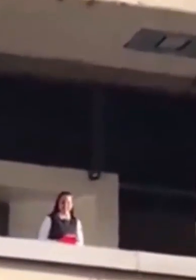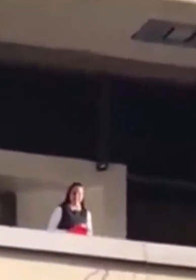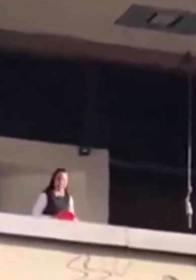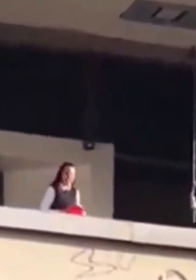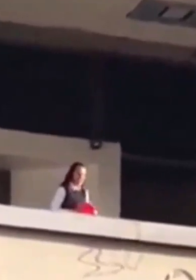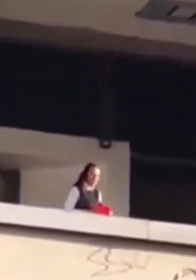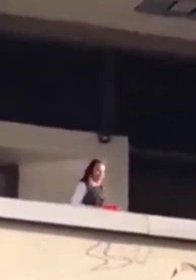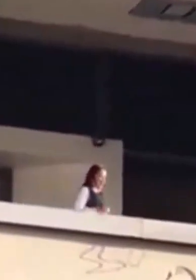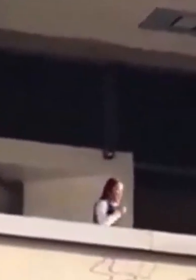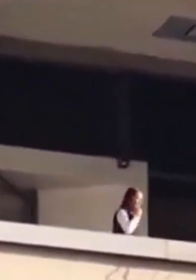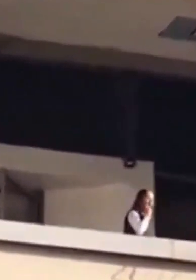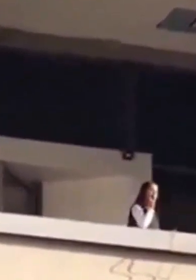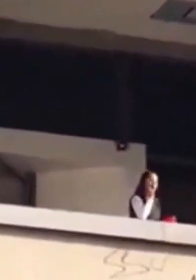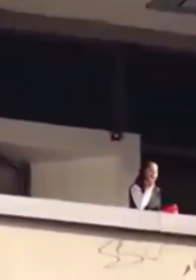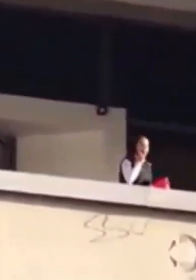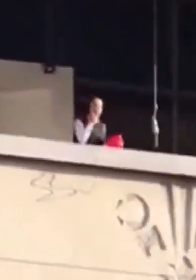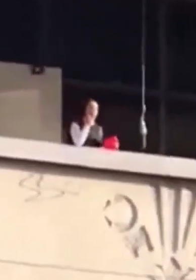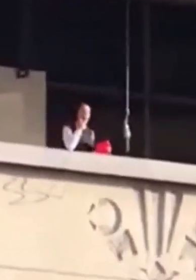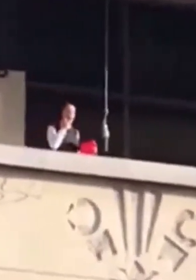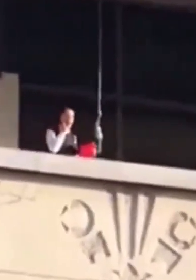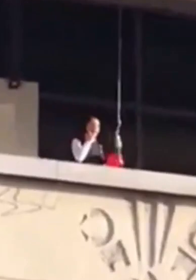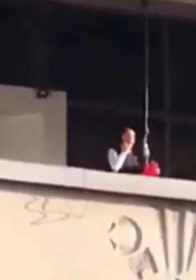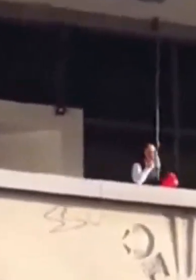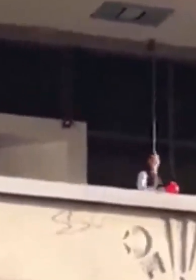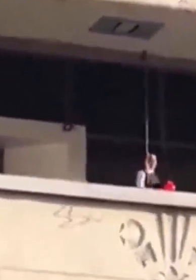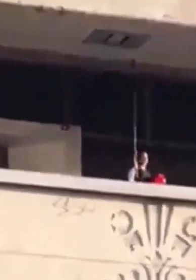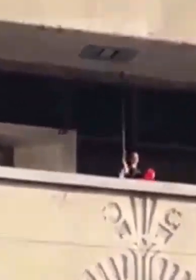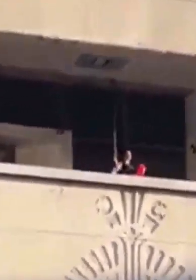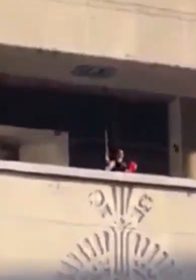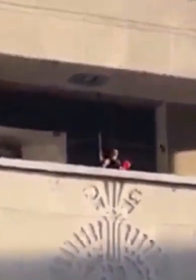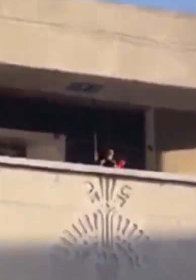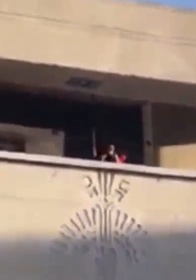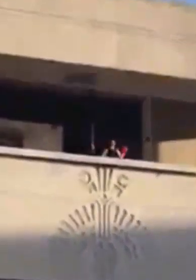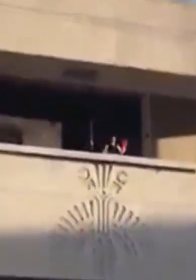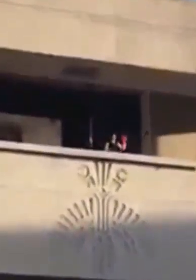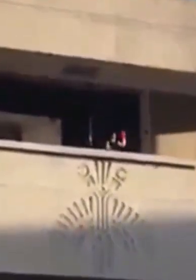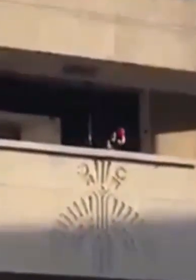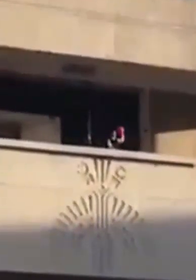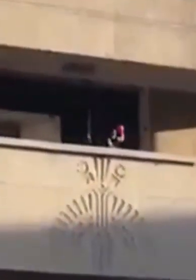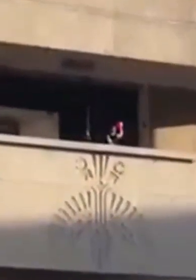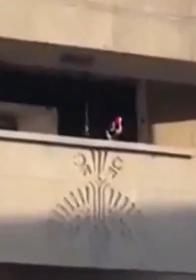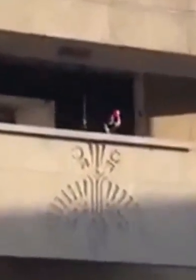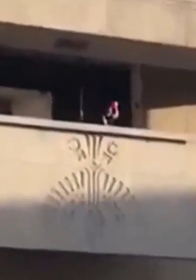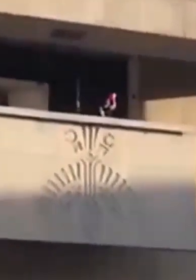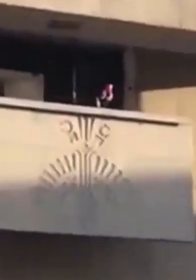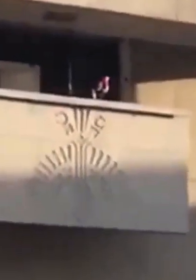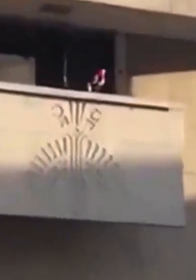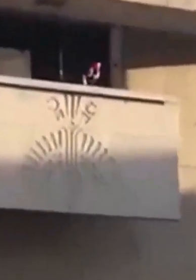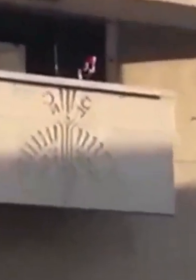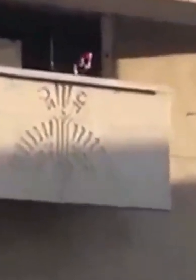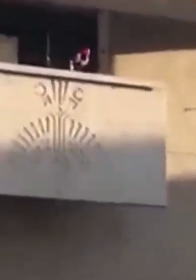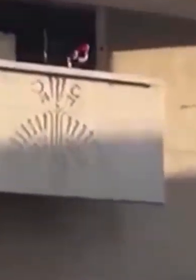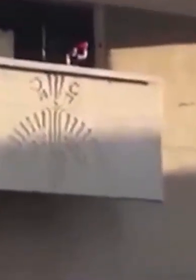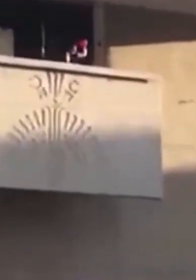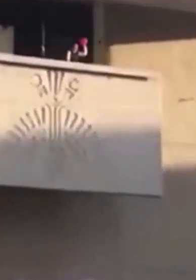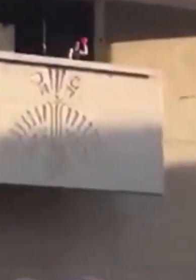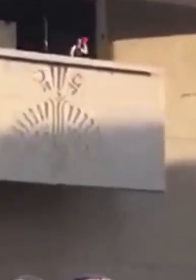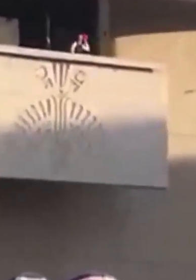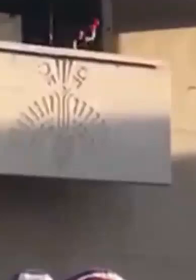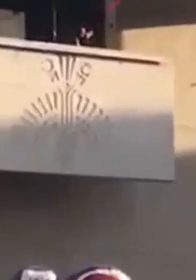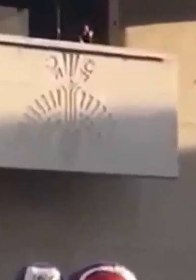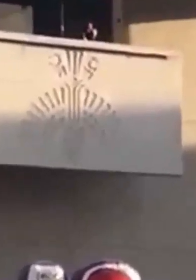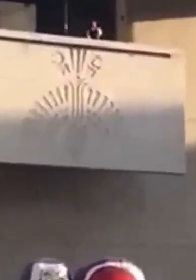fíjate, hasta Pedro Ferriz, el hijo de Pedro Ferriz de Con, Pedro Ferriz, hija, dice, ¿cuántas pelotas te ha costado a ti ser